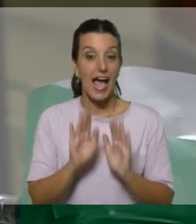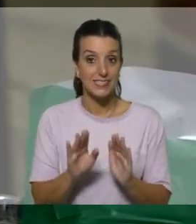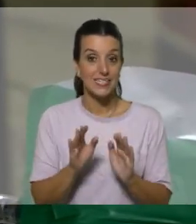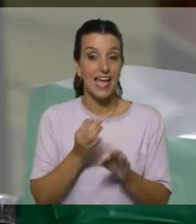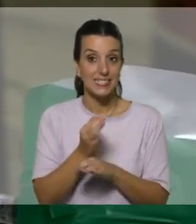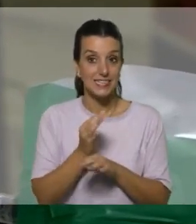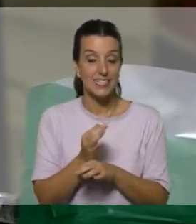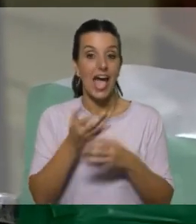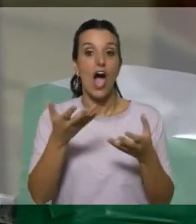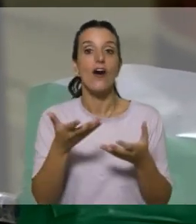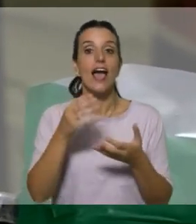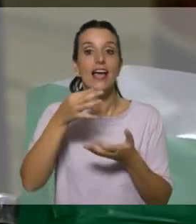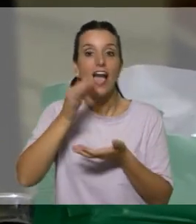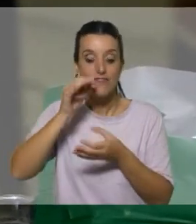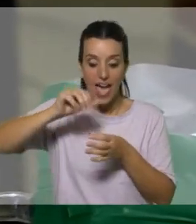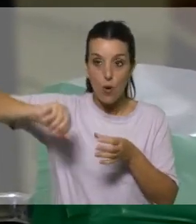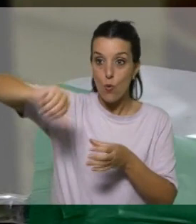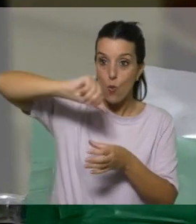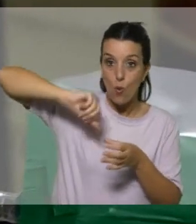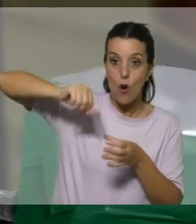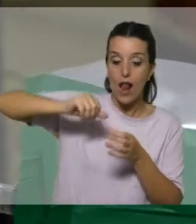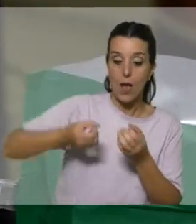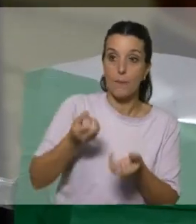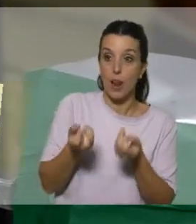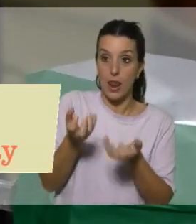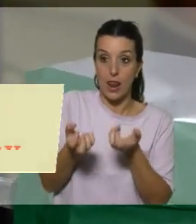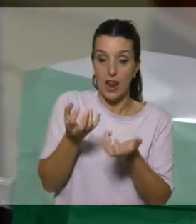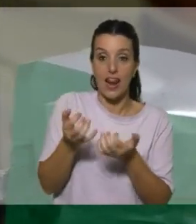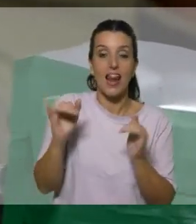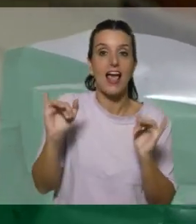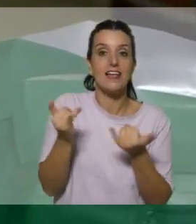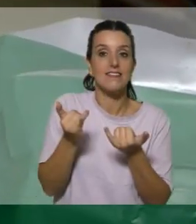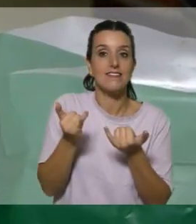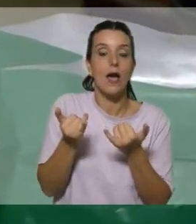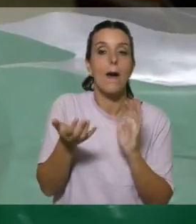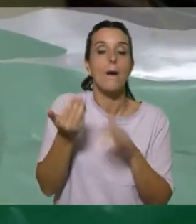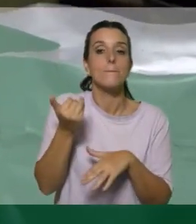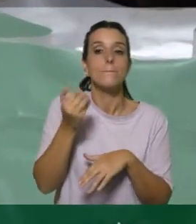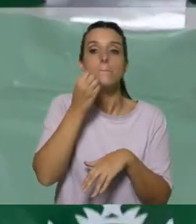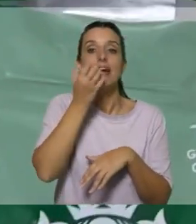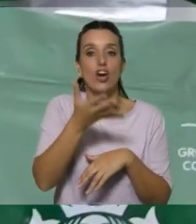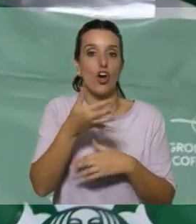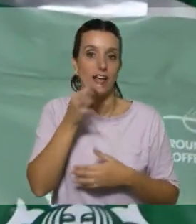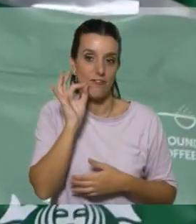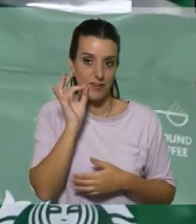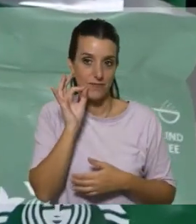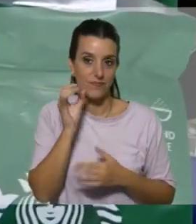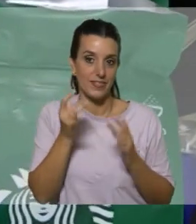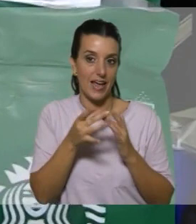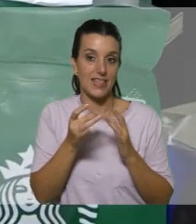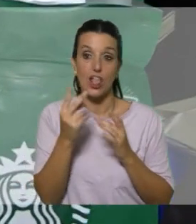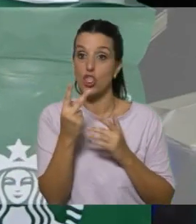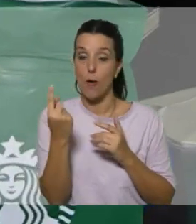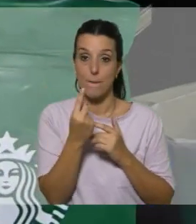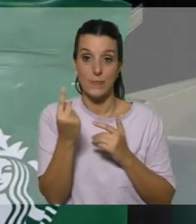que vos desgasificás el café cuando le echás agua, salen esas burbujitas, ya tu extracción va a ser más uniforme y vas a tener un mejor café. En menos de 2